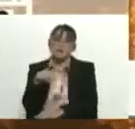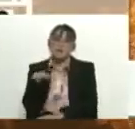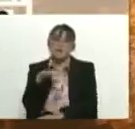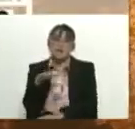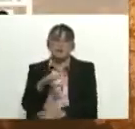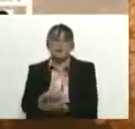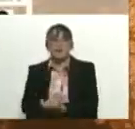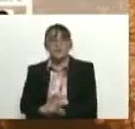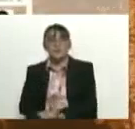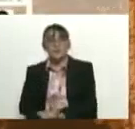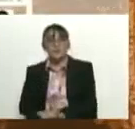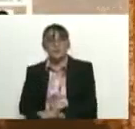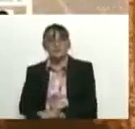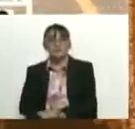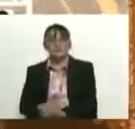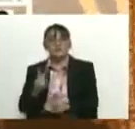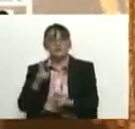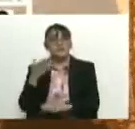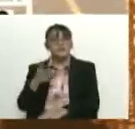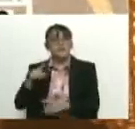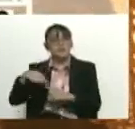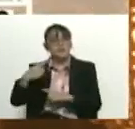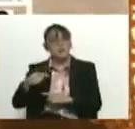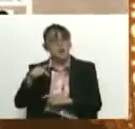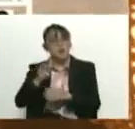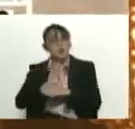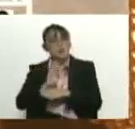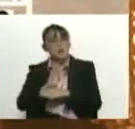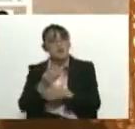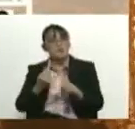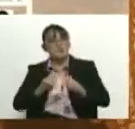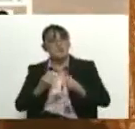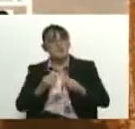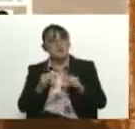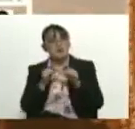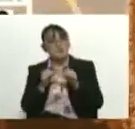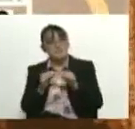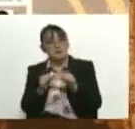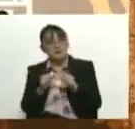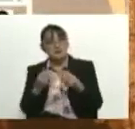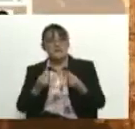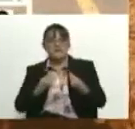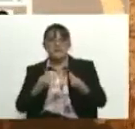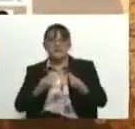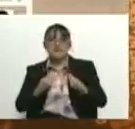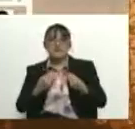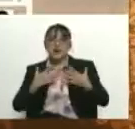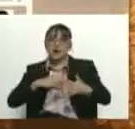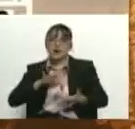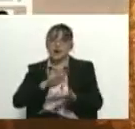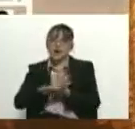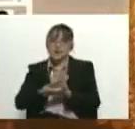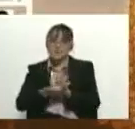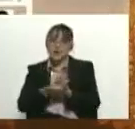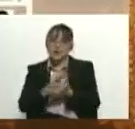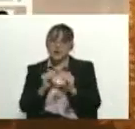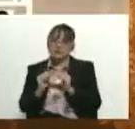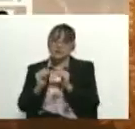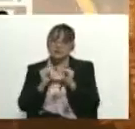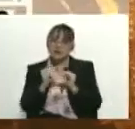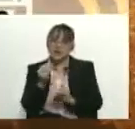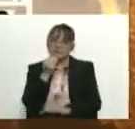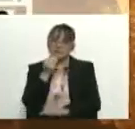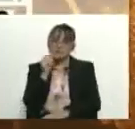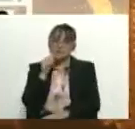hermano Jorge también es bien importante lo que viene después hoy es preservar la vida Hoy es mantener la vida la calma la estabilidad la alimentación del